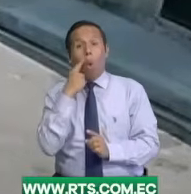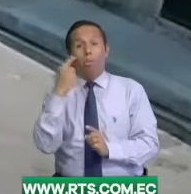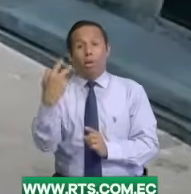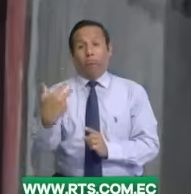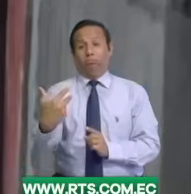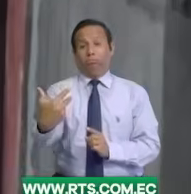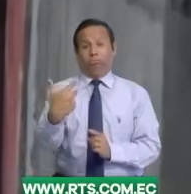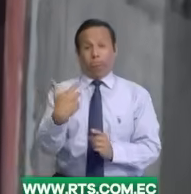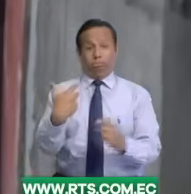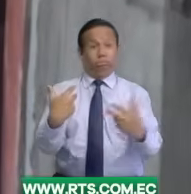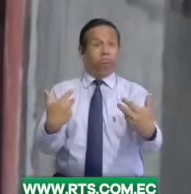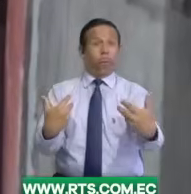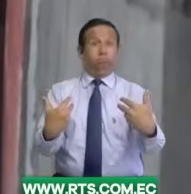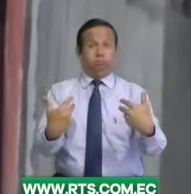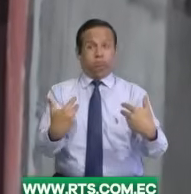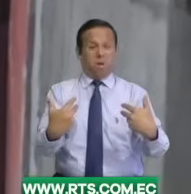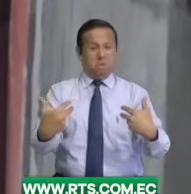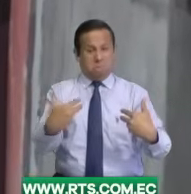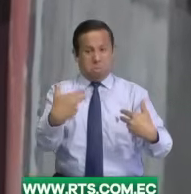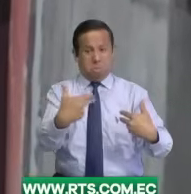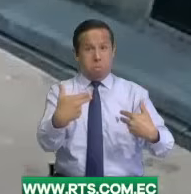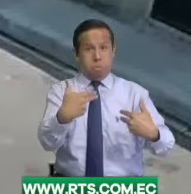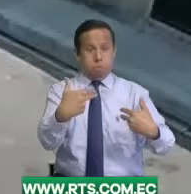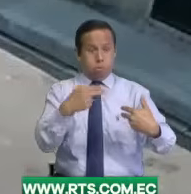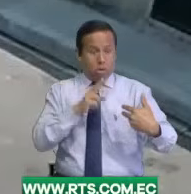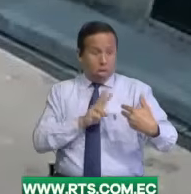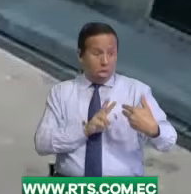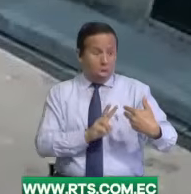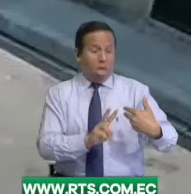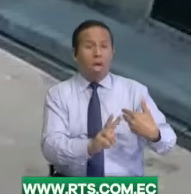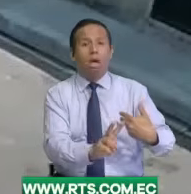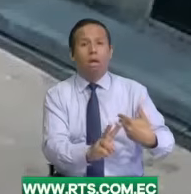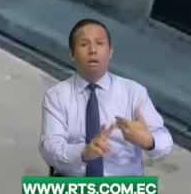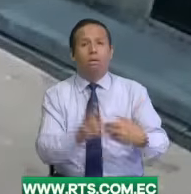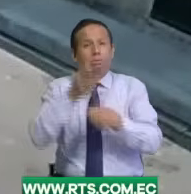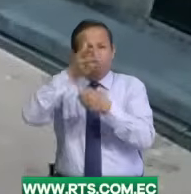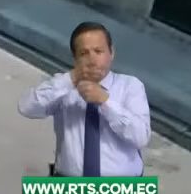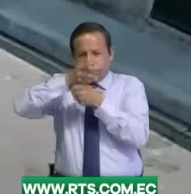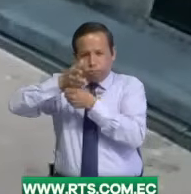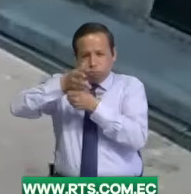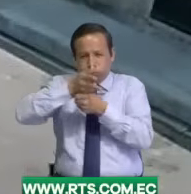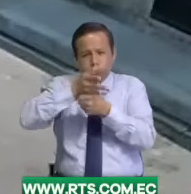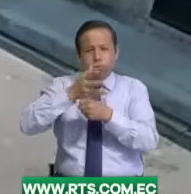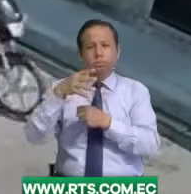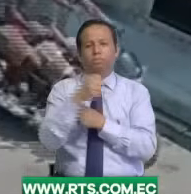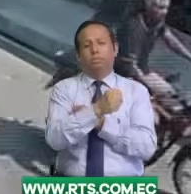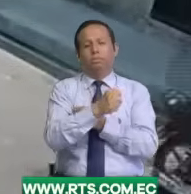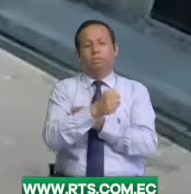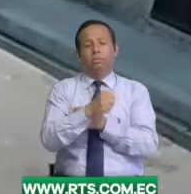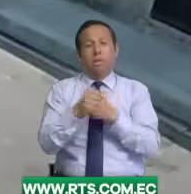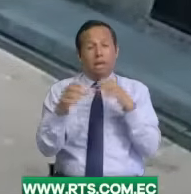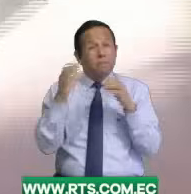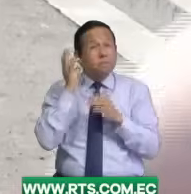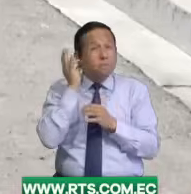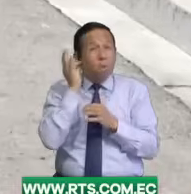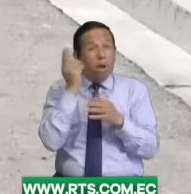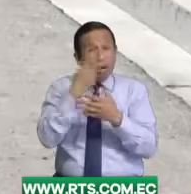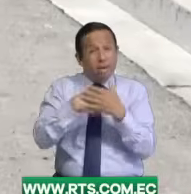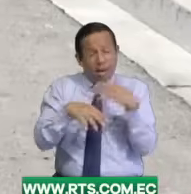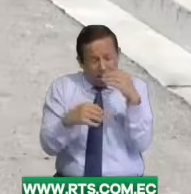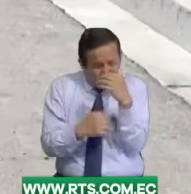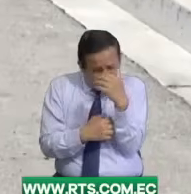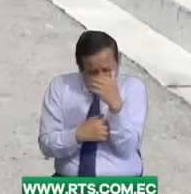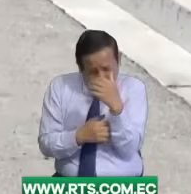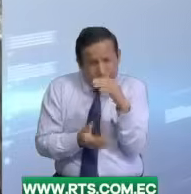en una motocicleta a su víctima para asesinarla. El ataque quedó captado mediante cámaras de seguridad cuando eran alrededor de las 2 de la tarde de este